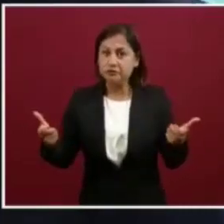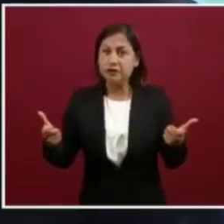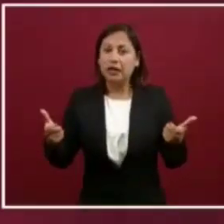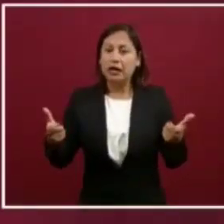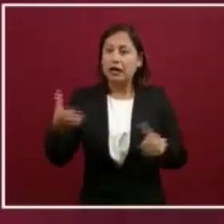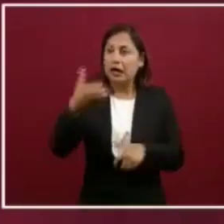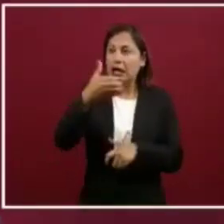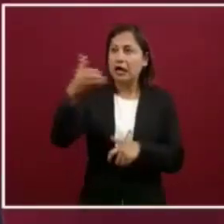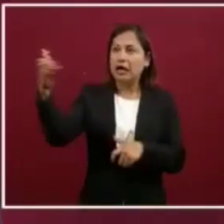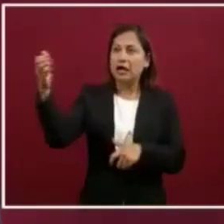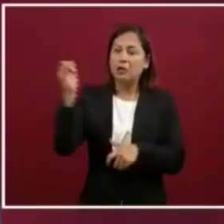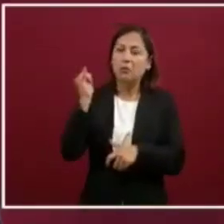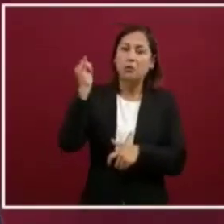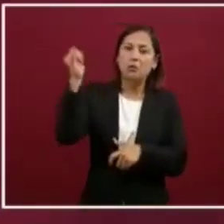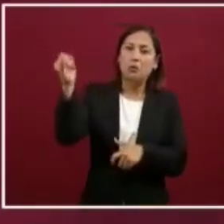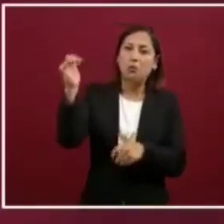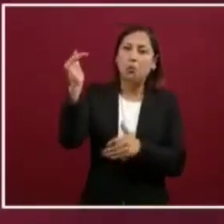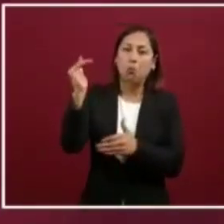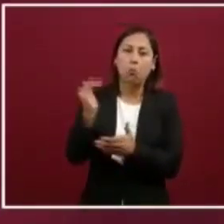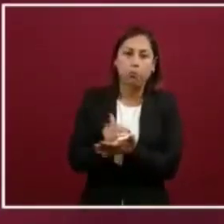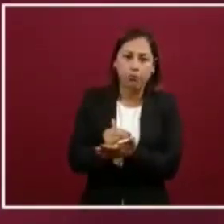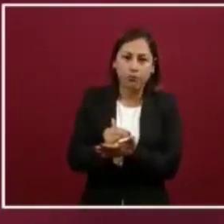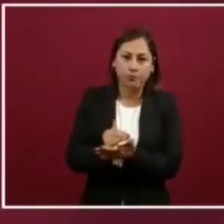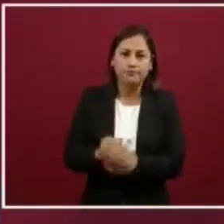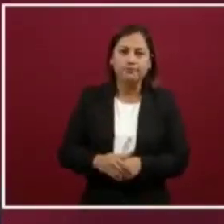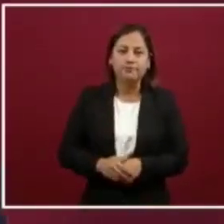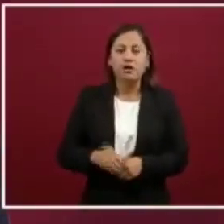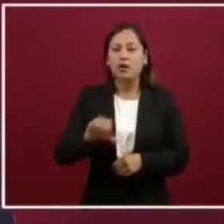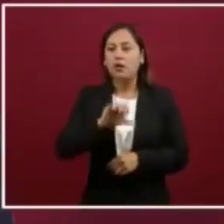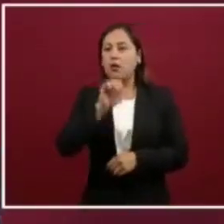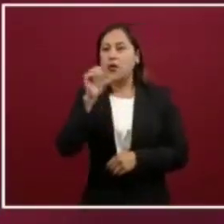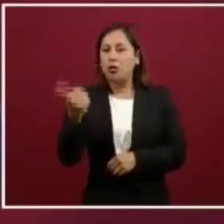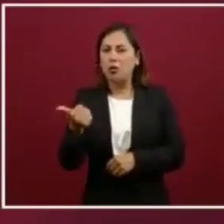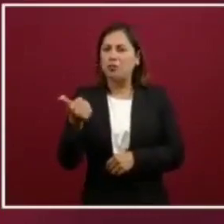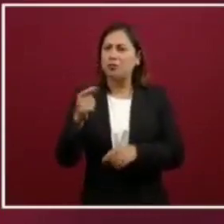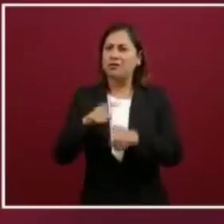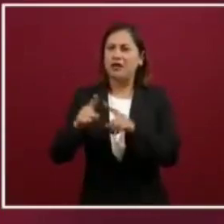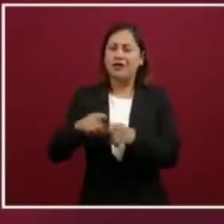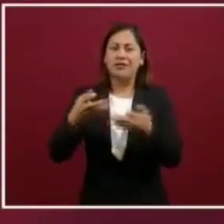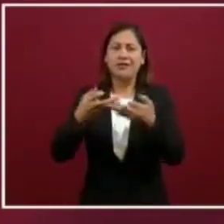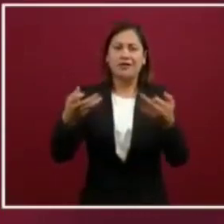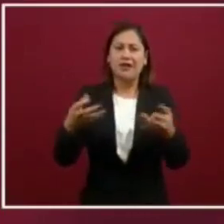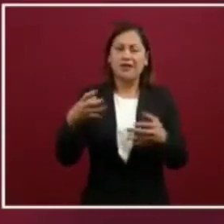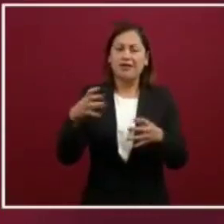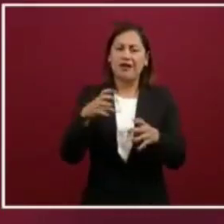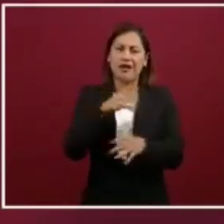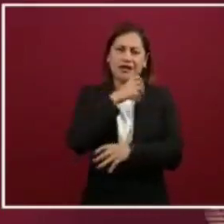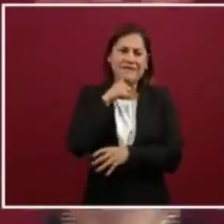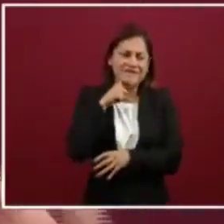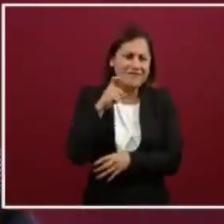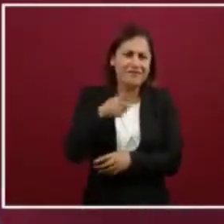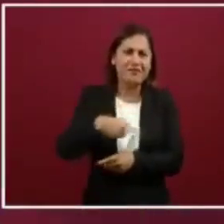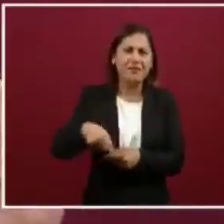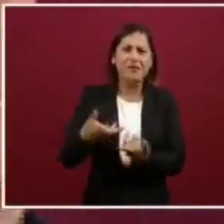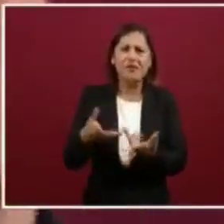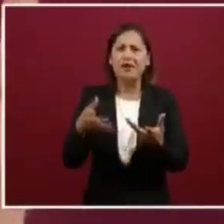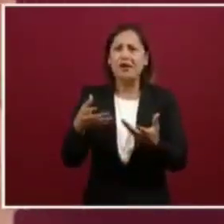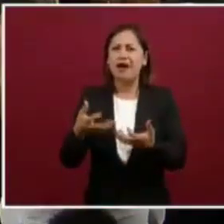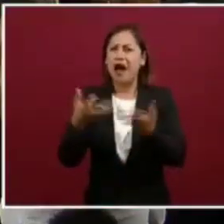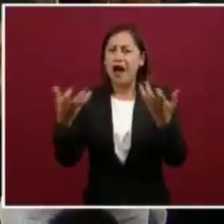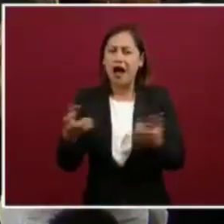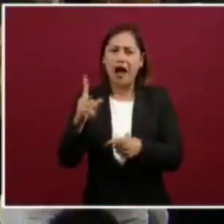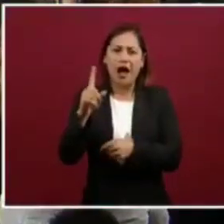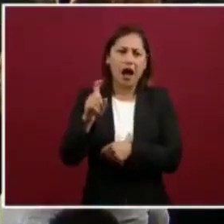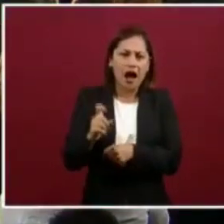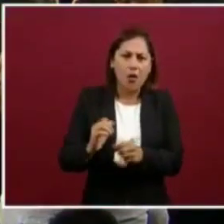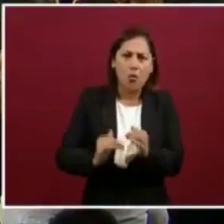rurales muy rezagadas. El tercero es que hay muchas sequías e inundaciones. El patrón de lluvias antes era muy dinámico, habría 2